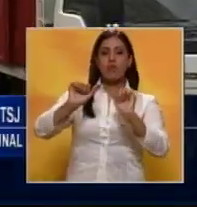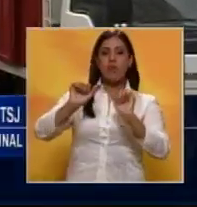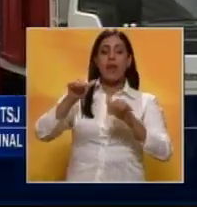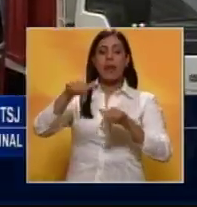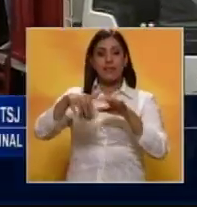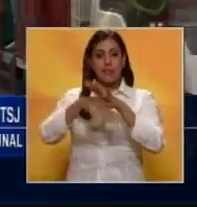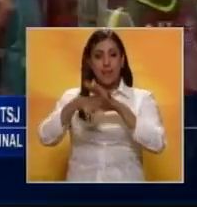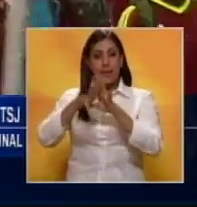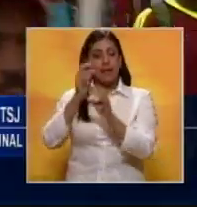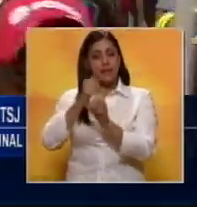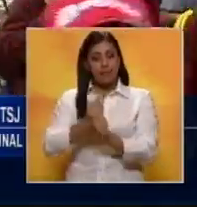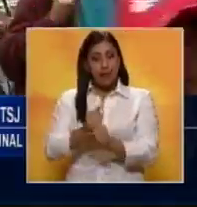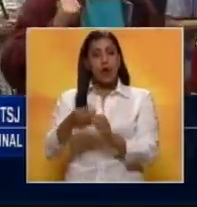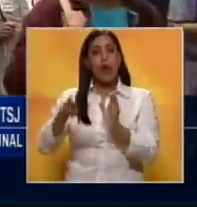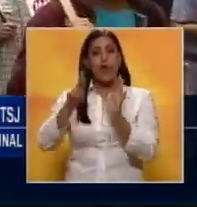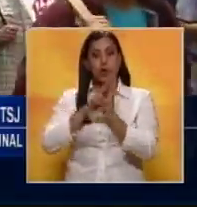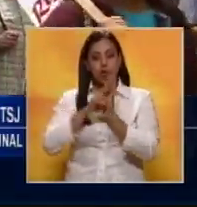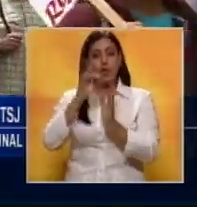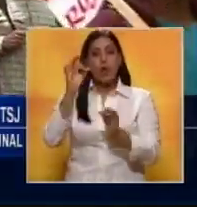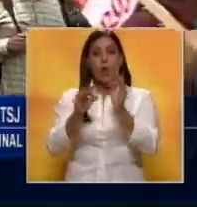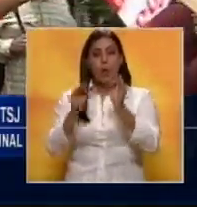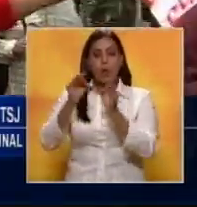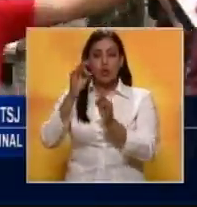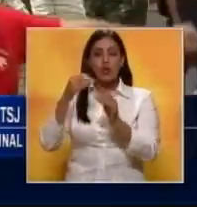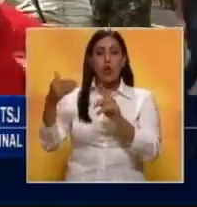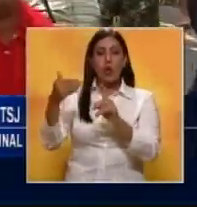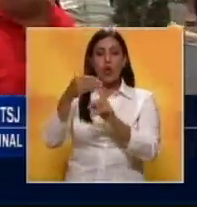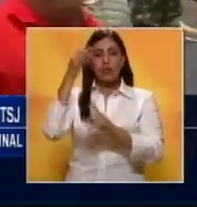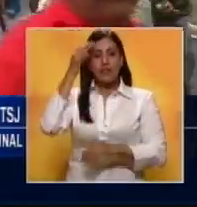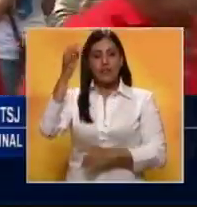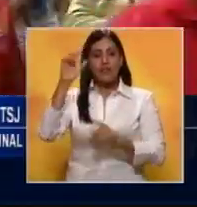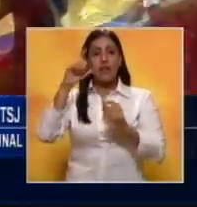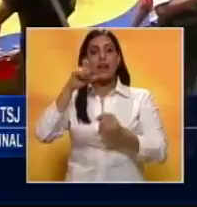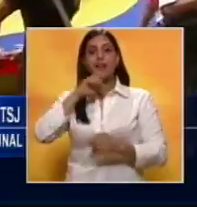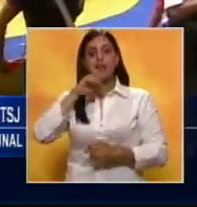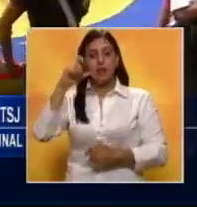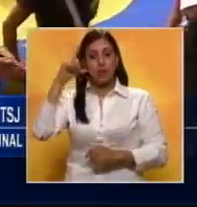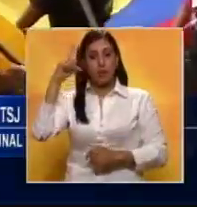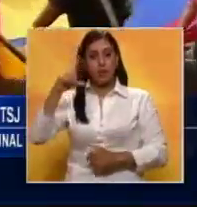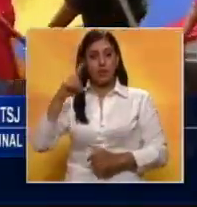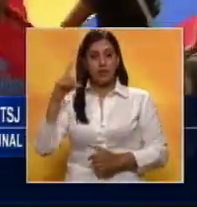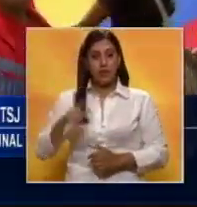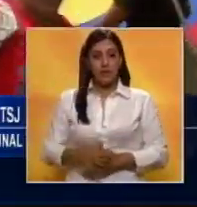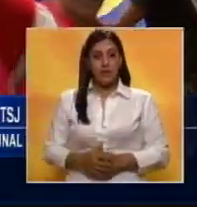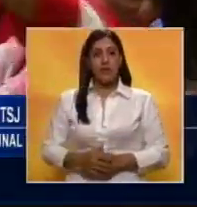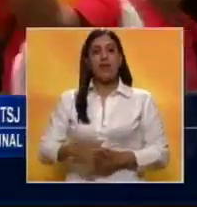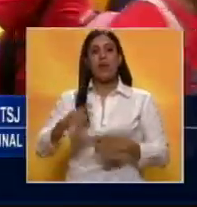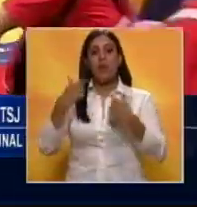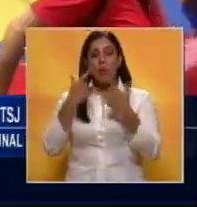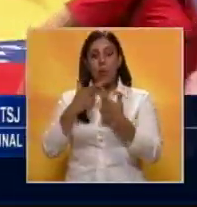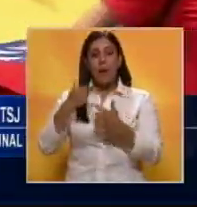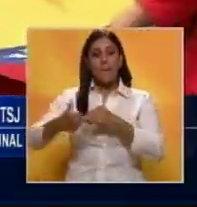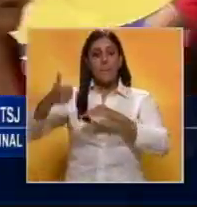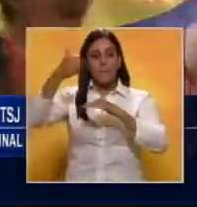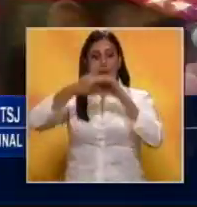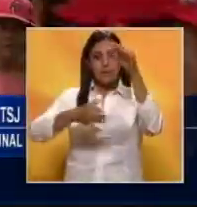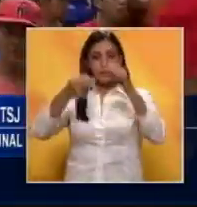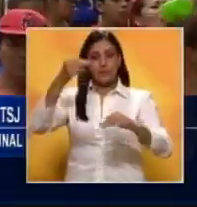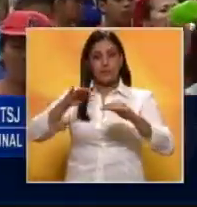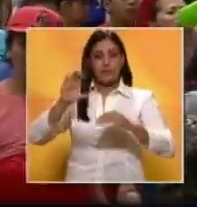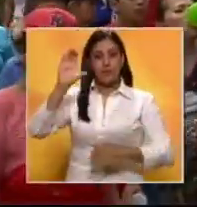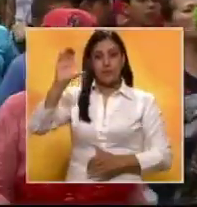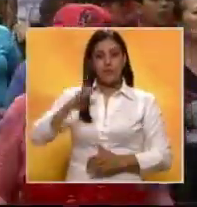este martes se espera que se realice el antejuicio de mérito contra la fiscal general de la República, Luisa Ortega Díaz, en la sede del máximo tribunal del